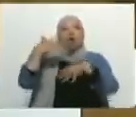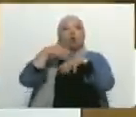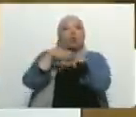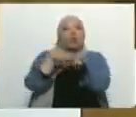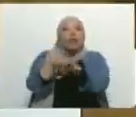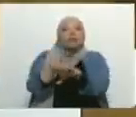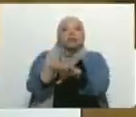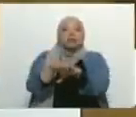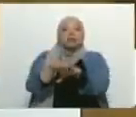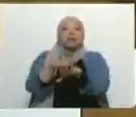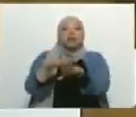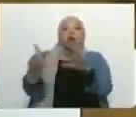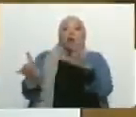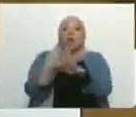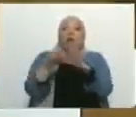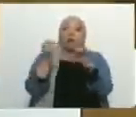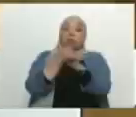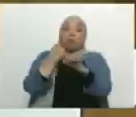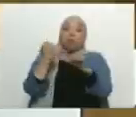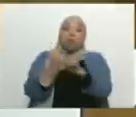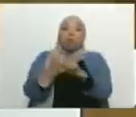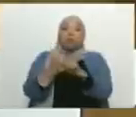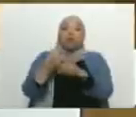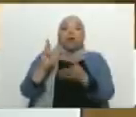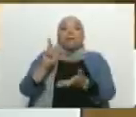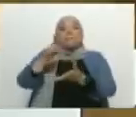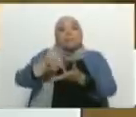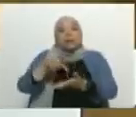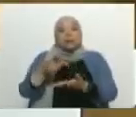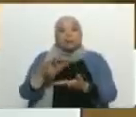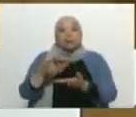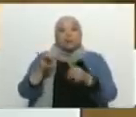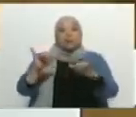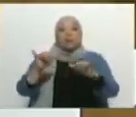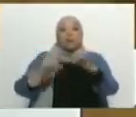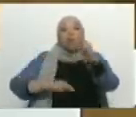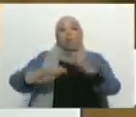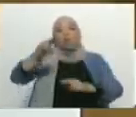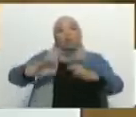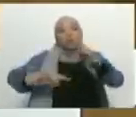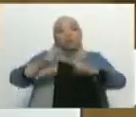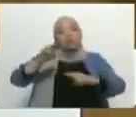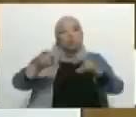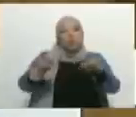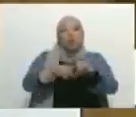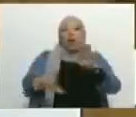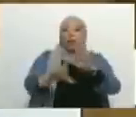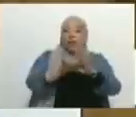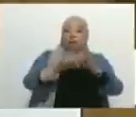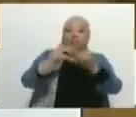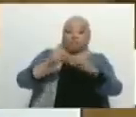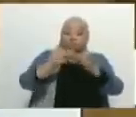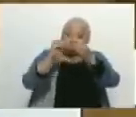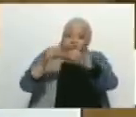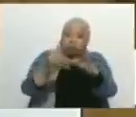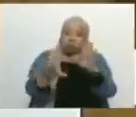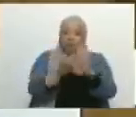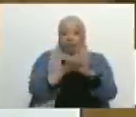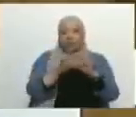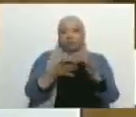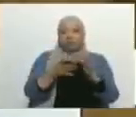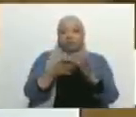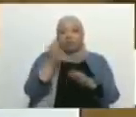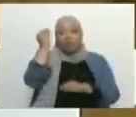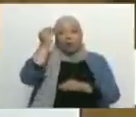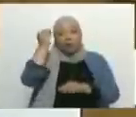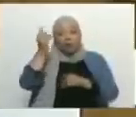sean convocados los mismos actores que participamos en la construcción de esta ley. Finalizo con un